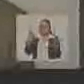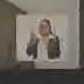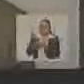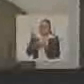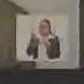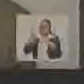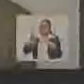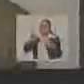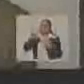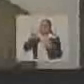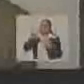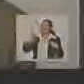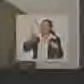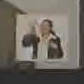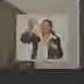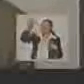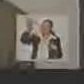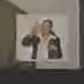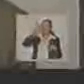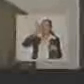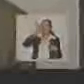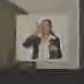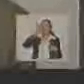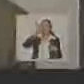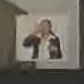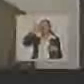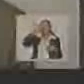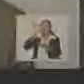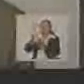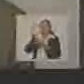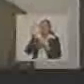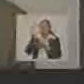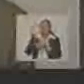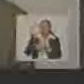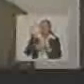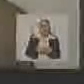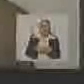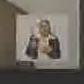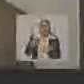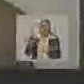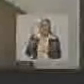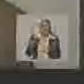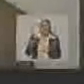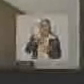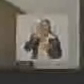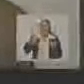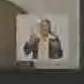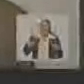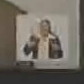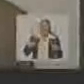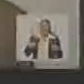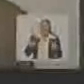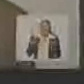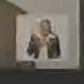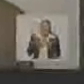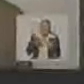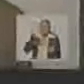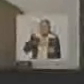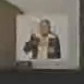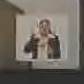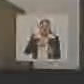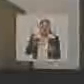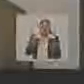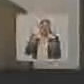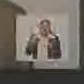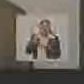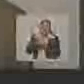asociaciones vecinales, promoveré la autogestión, haré que los ciudadanos, como yo, seamos